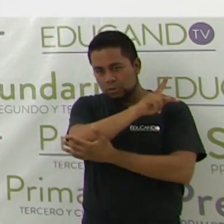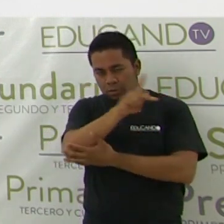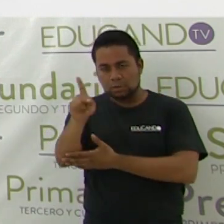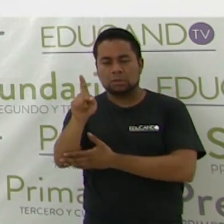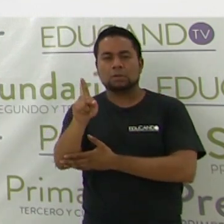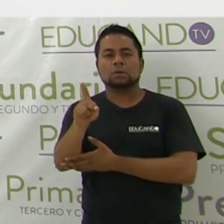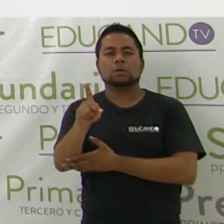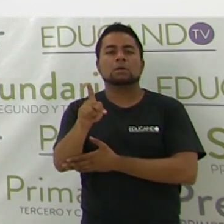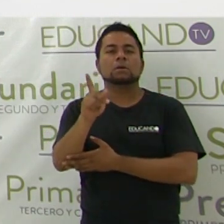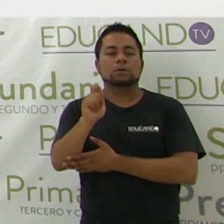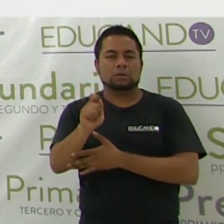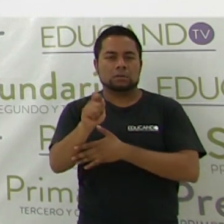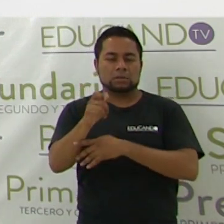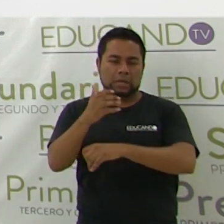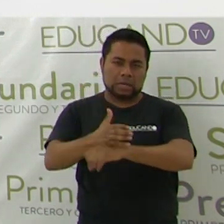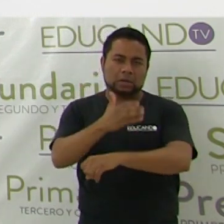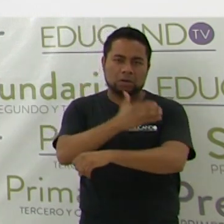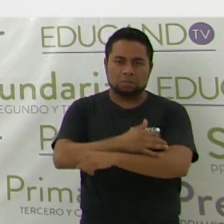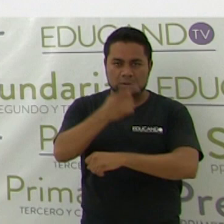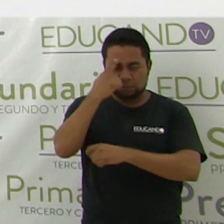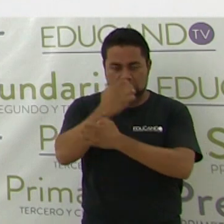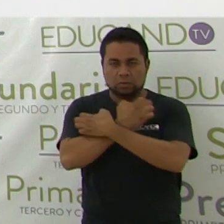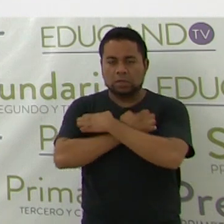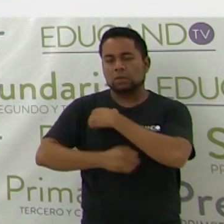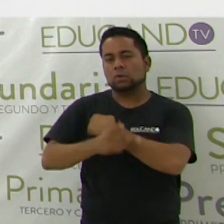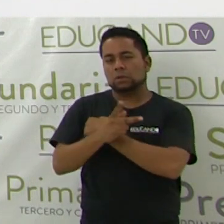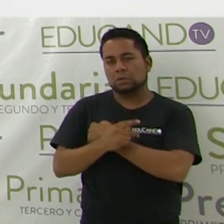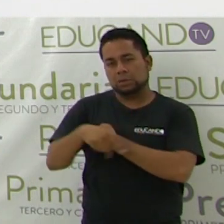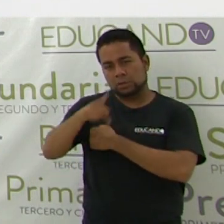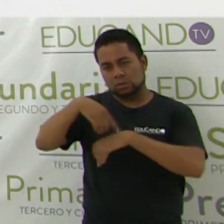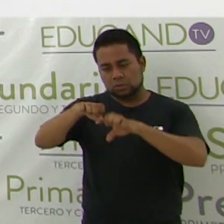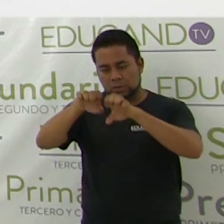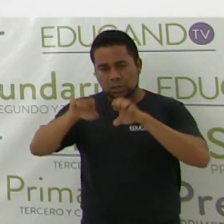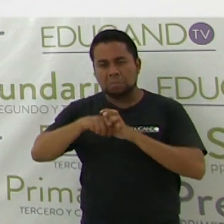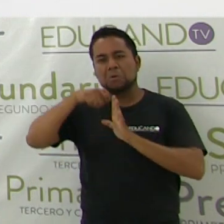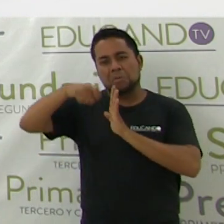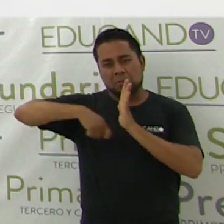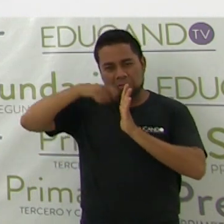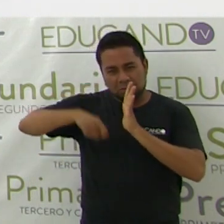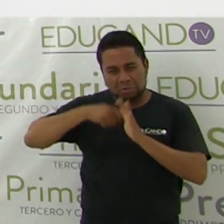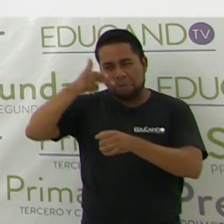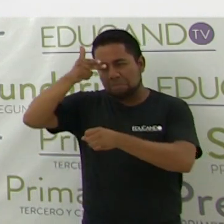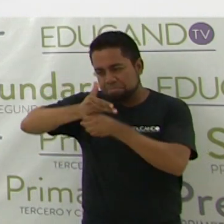todo el, los compañeros de Educando TV, al equipo de producción.